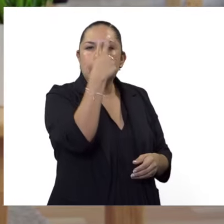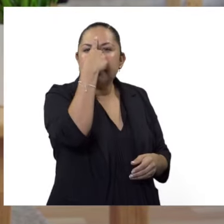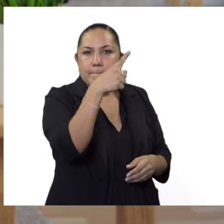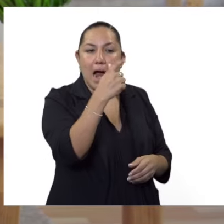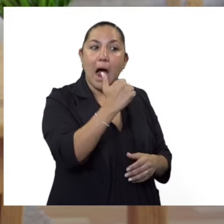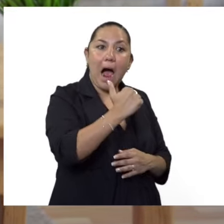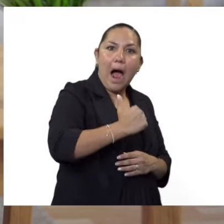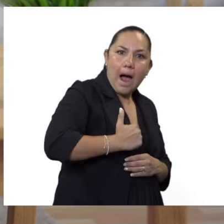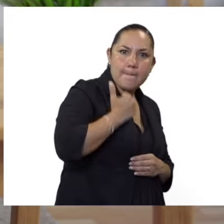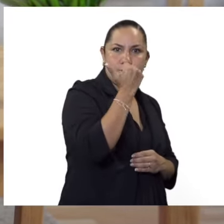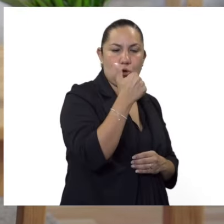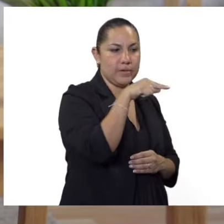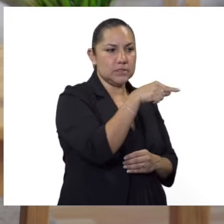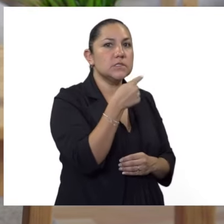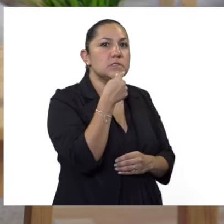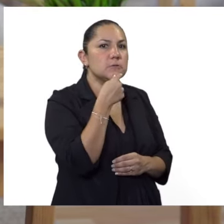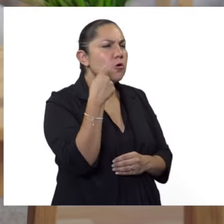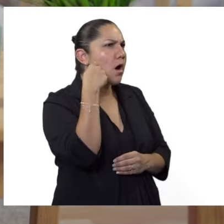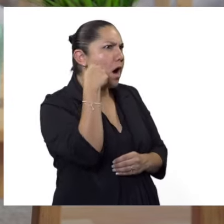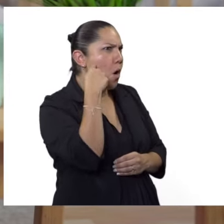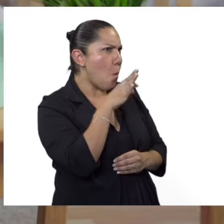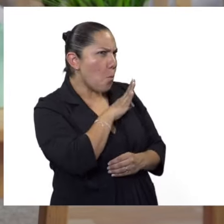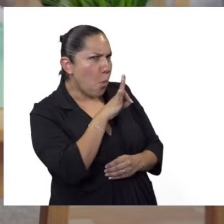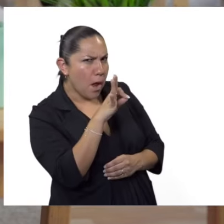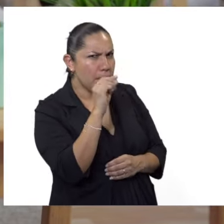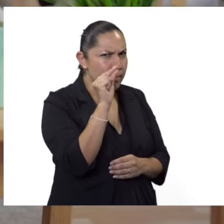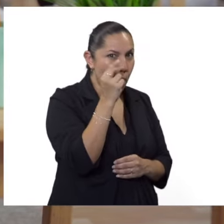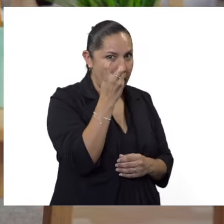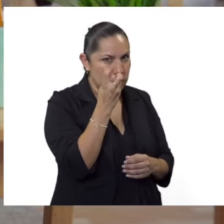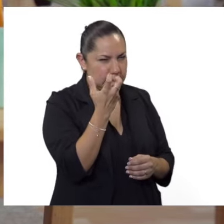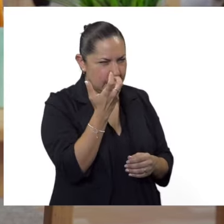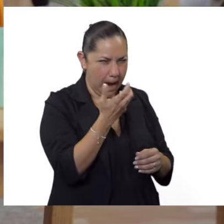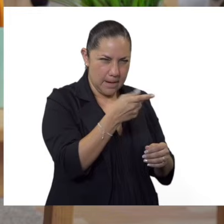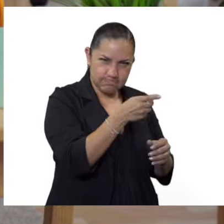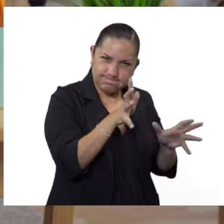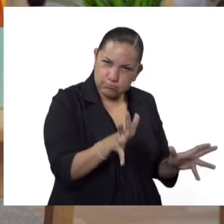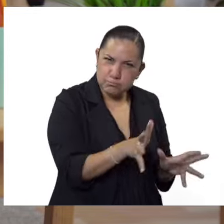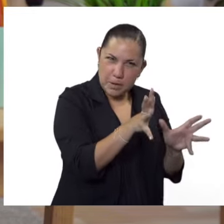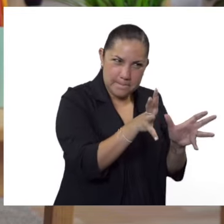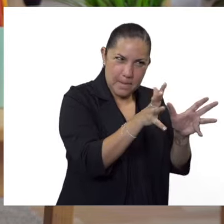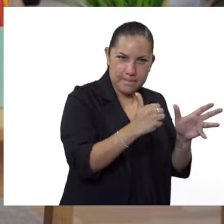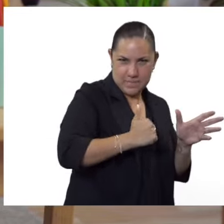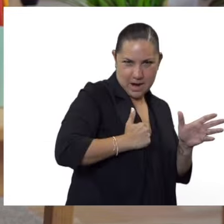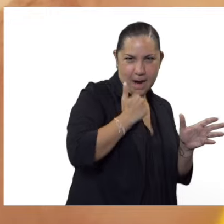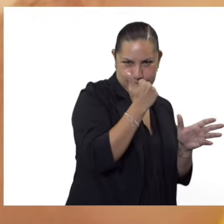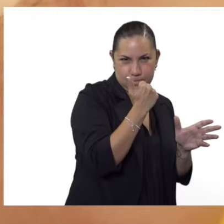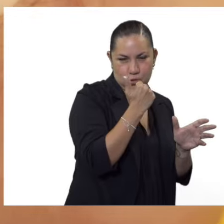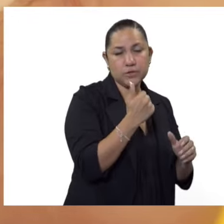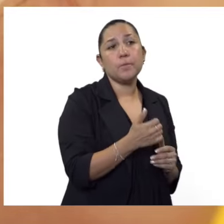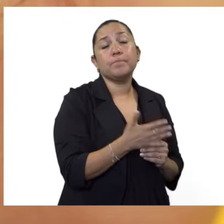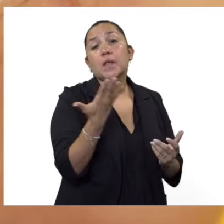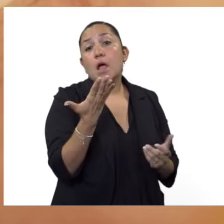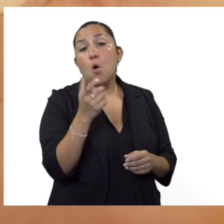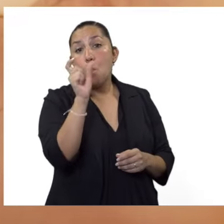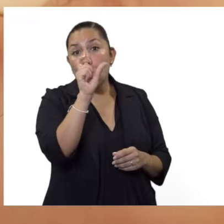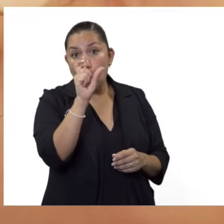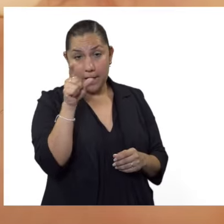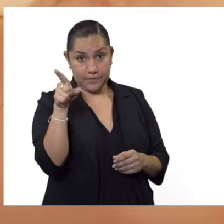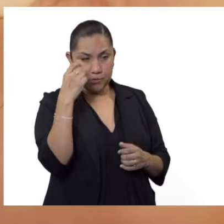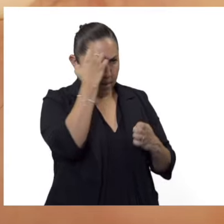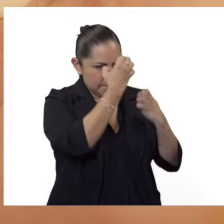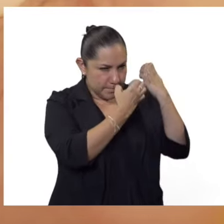máximo los restos auditivos de de los niños algo que no hemos mencionado es eh Una vez que se determina